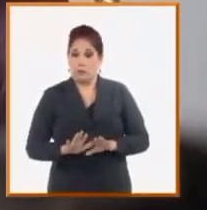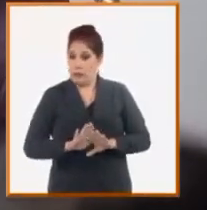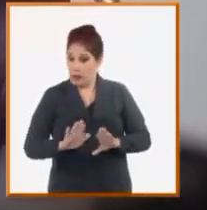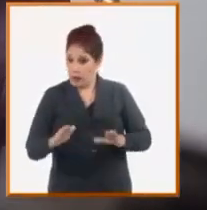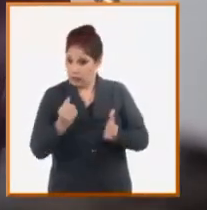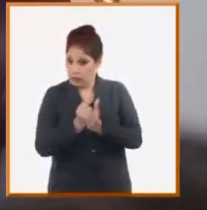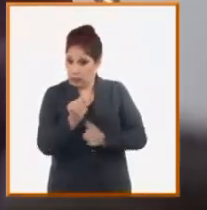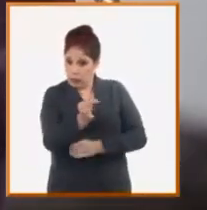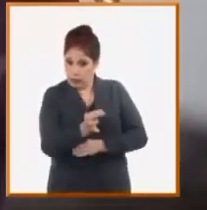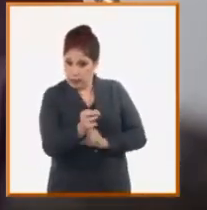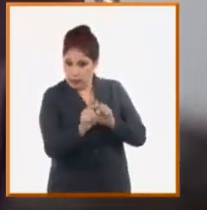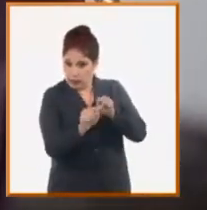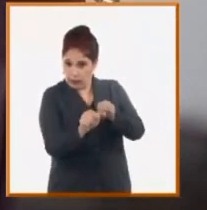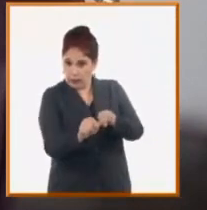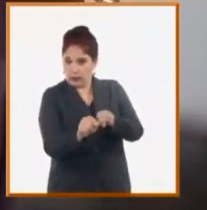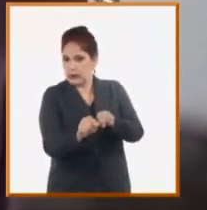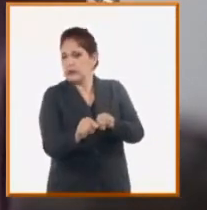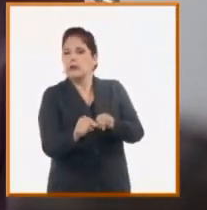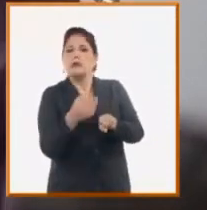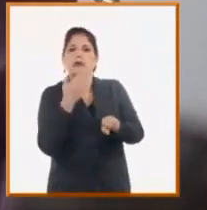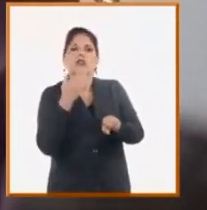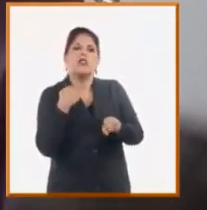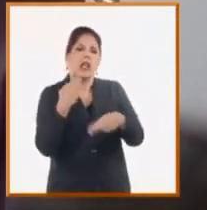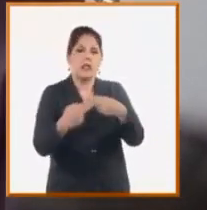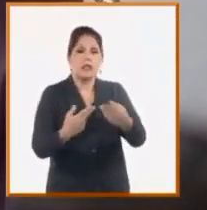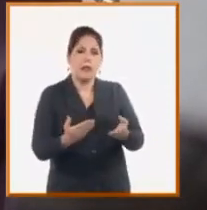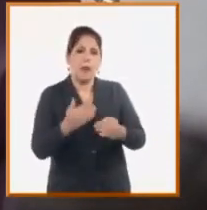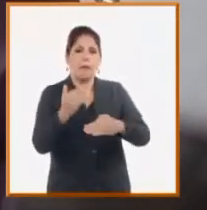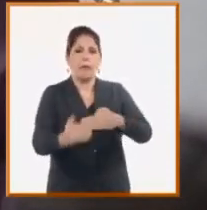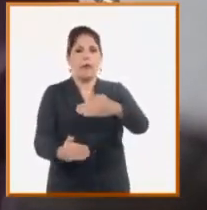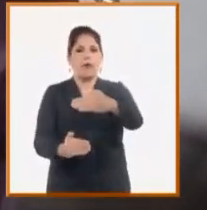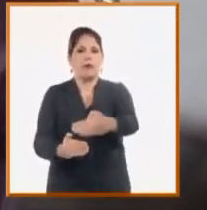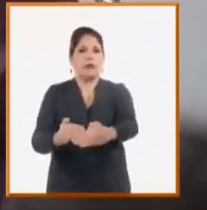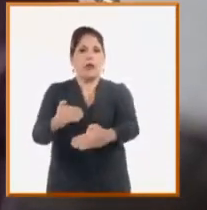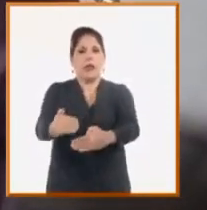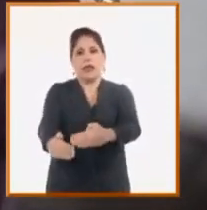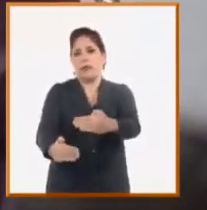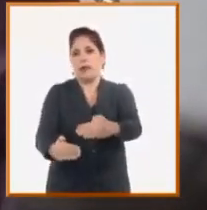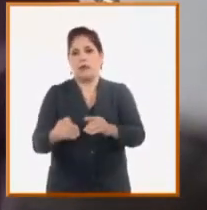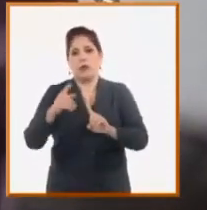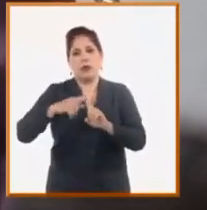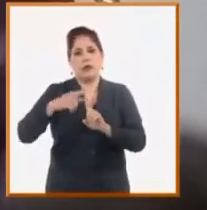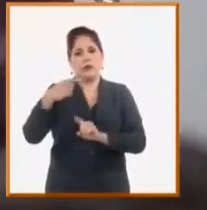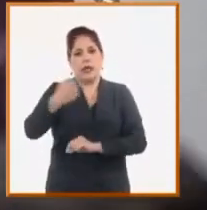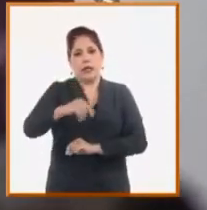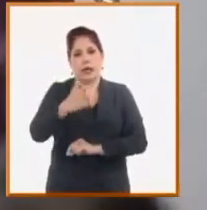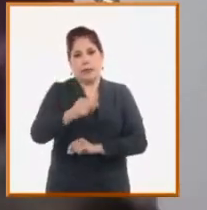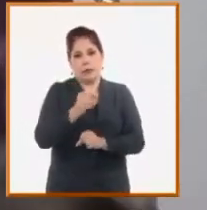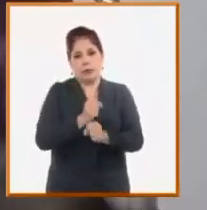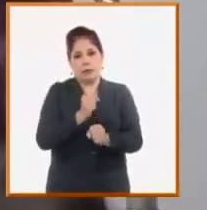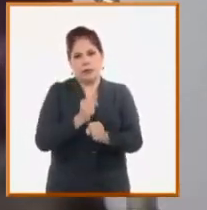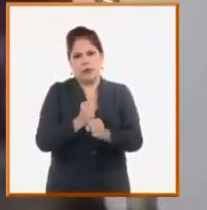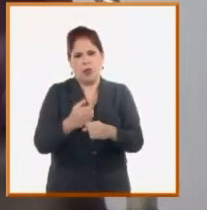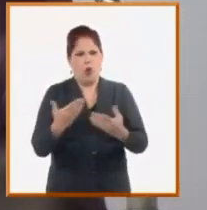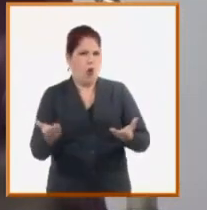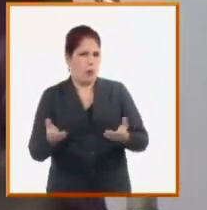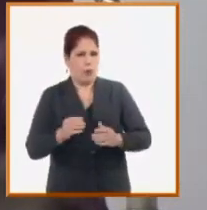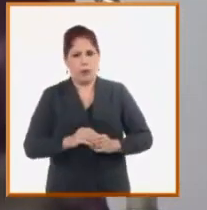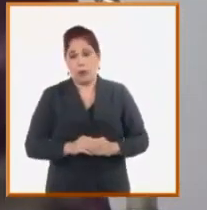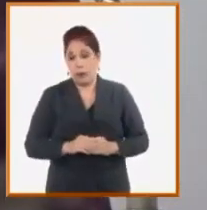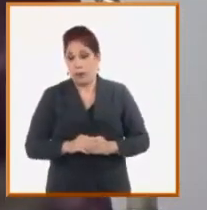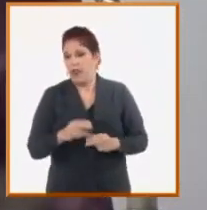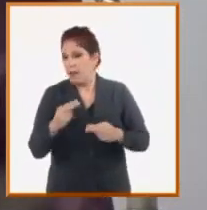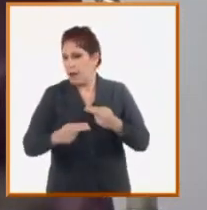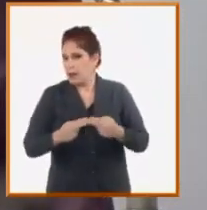aprobación, cómo le damos el manejo en los procedimientos de la ocupación y el tratamiento laboral a los propios trabajadores que van a laborar en